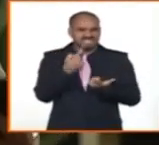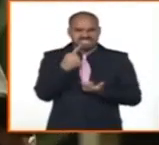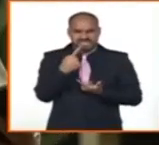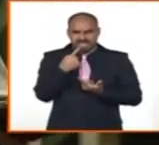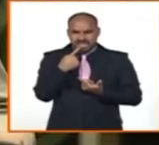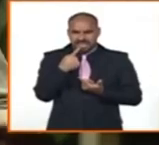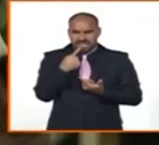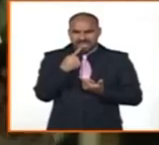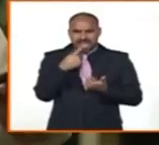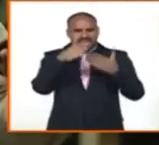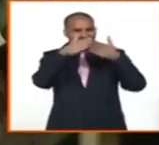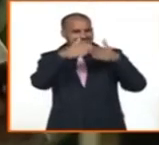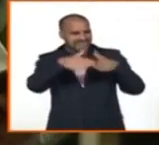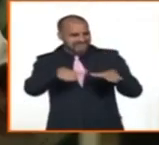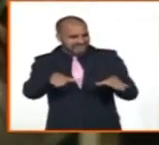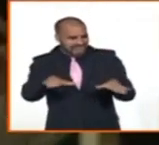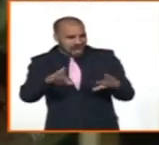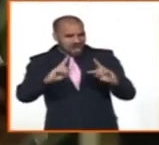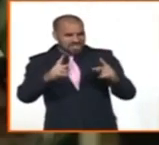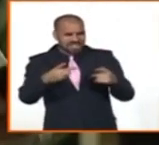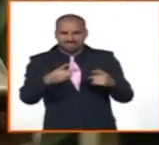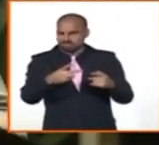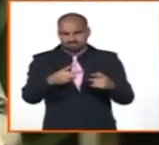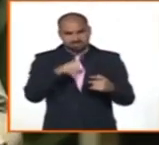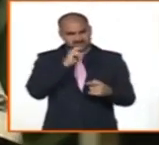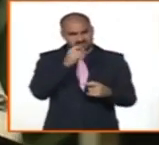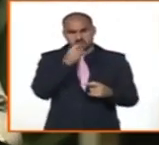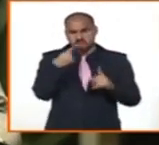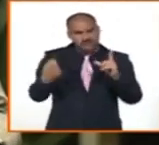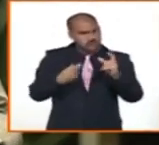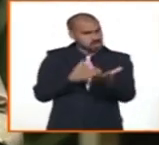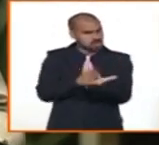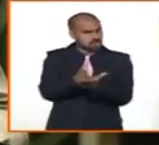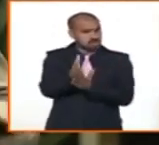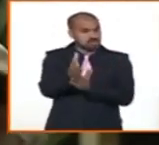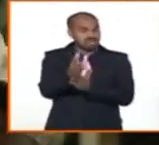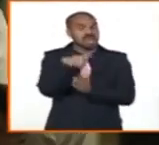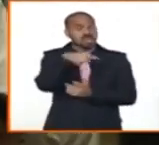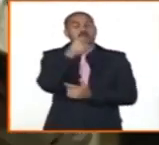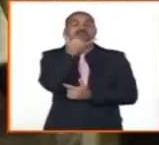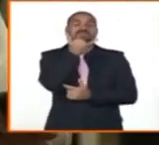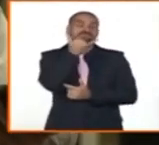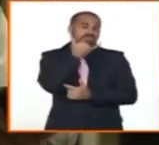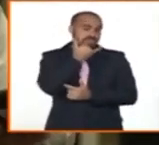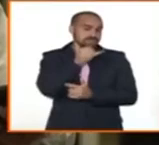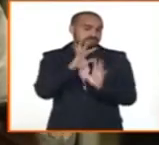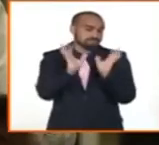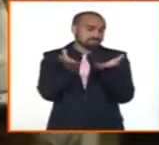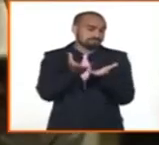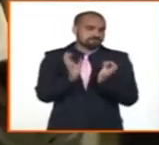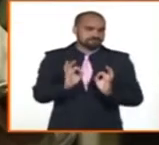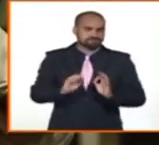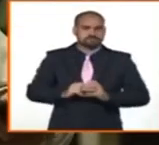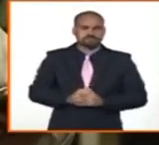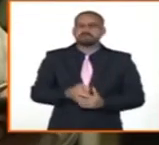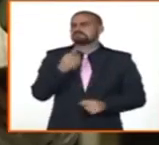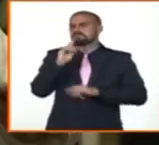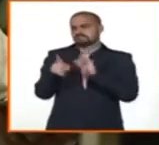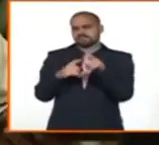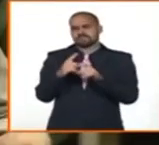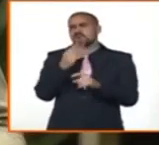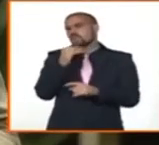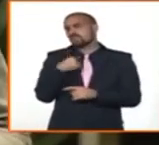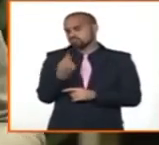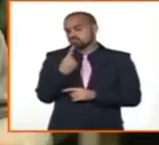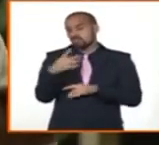lo contrario. Y eso evidentemente va a tener su gran repercusión mediática. La pregunta es, ¿cómo nos preparamos para ese